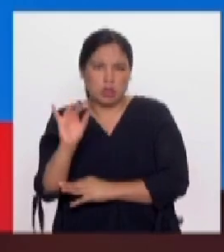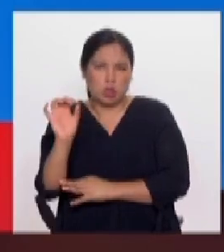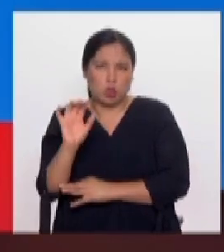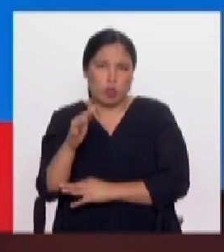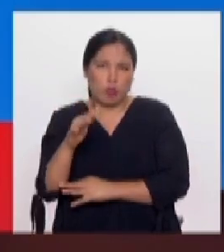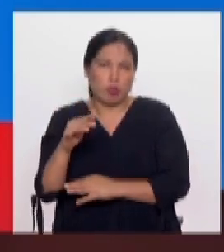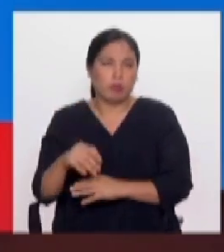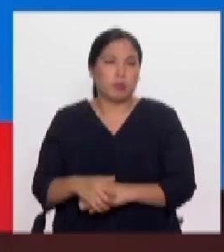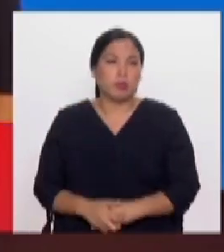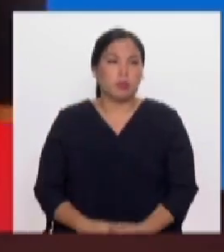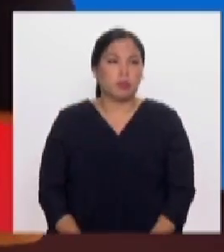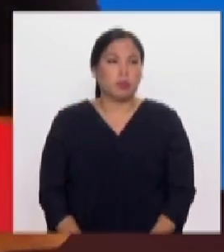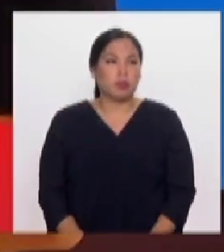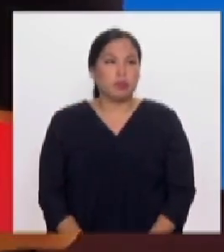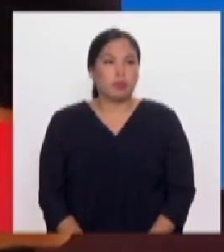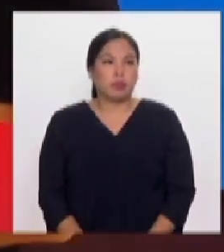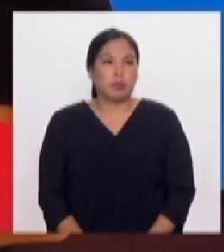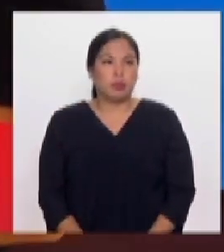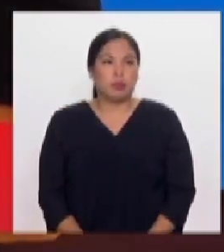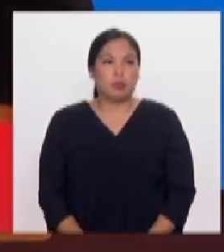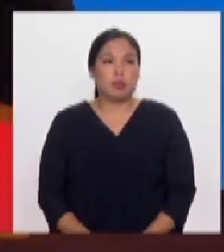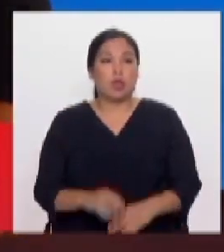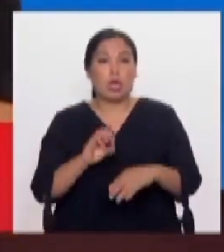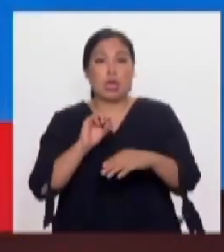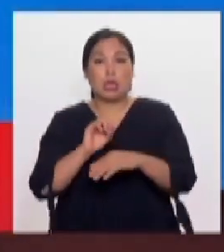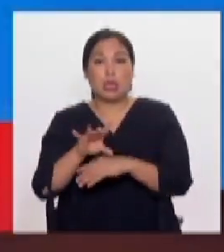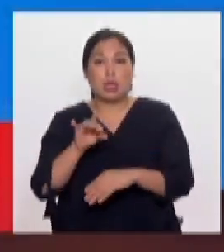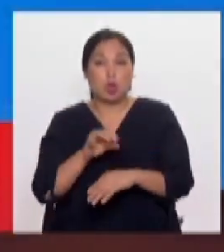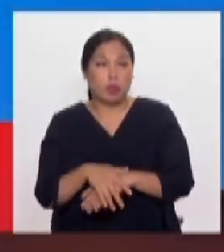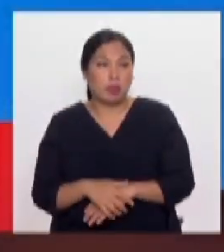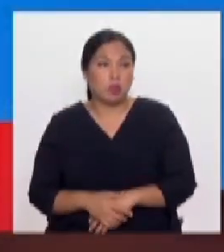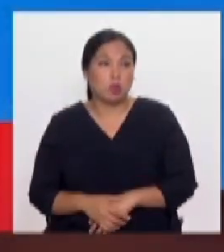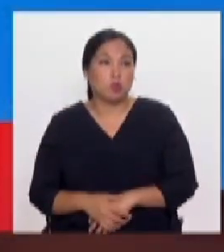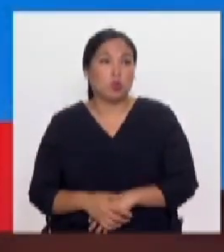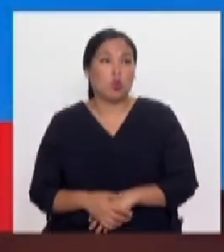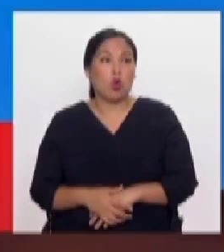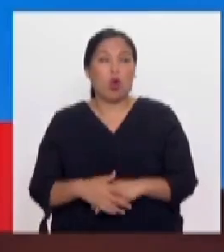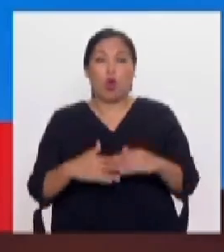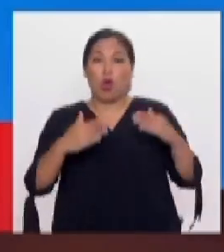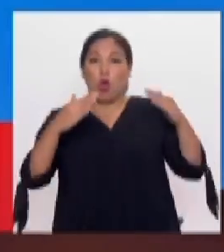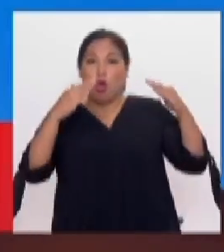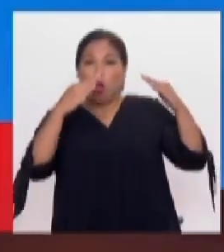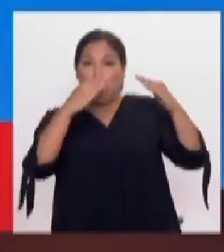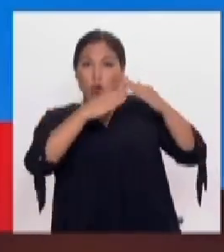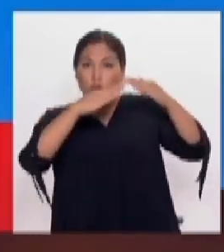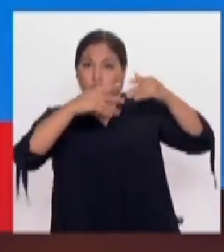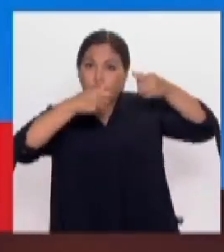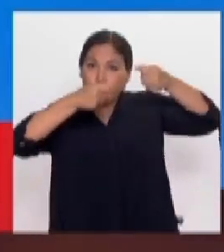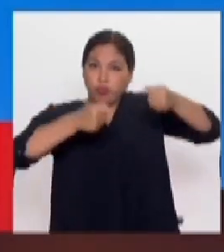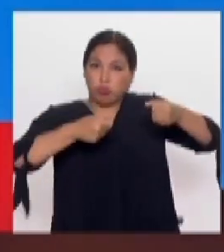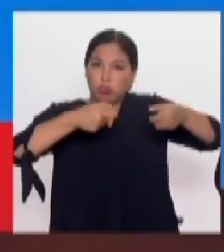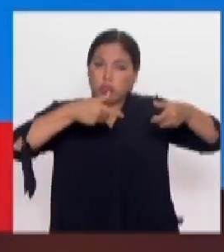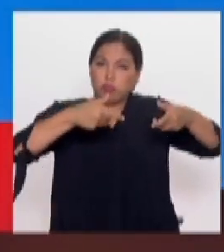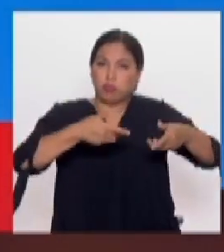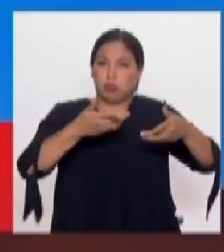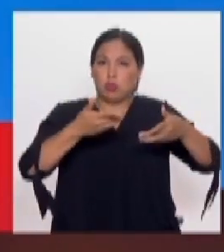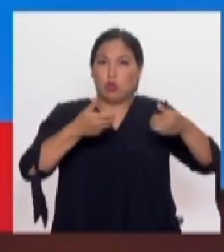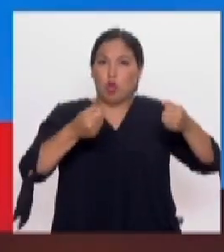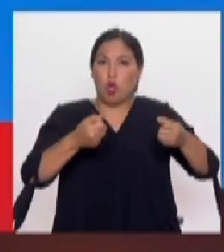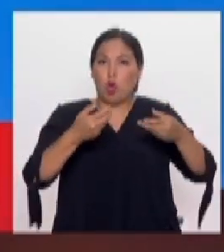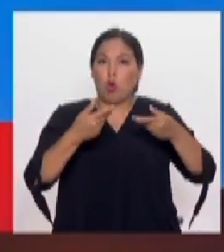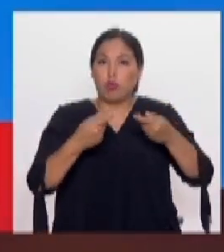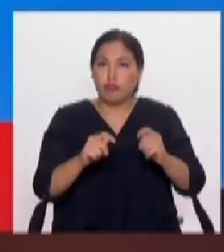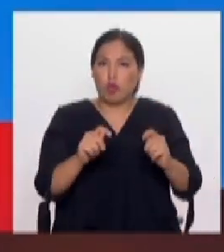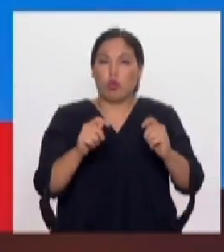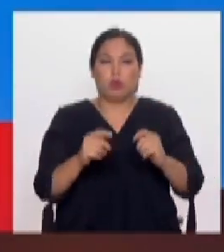acumulados diarios. Dentro de las recomendaciones que nos brinda el Senami está pues reforzar los techos y ventanas, ya que generalmente estas lluvias moderadas a fuertes